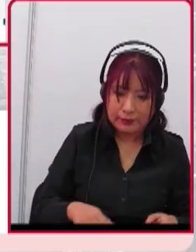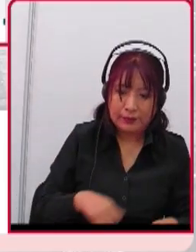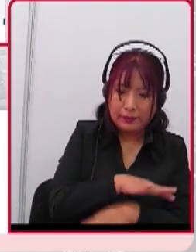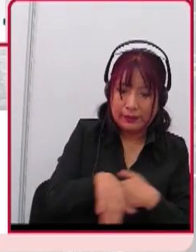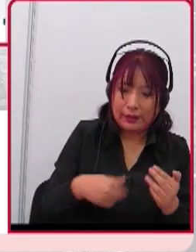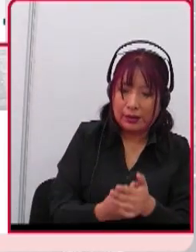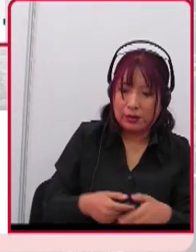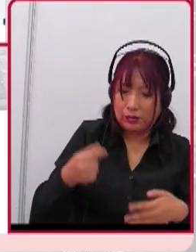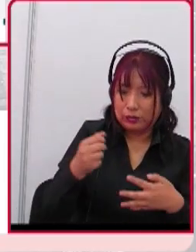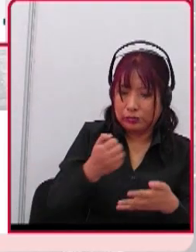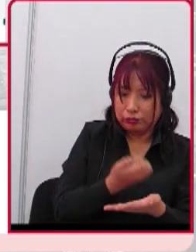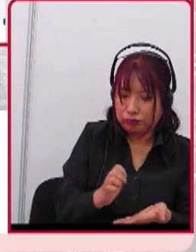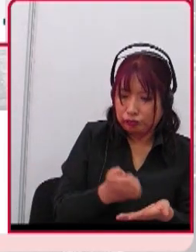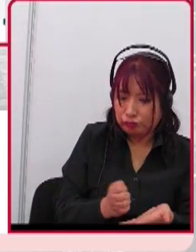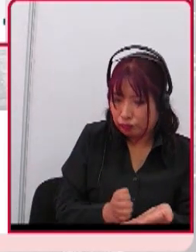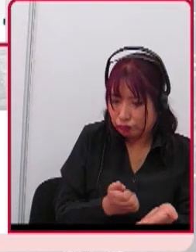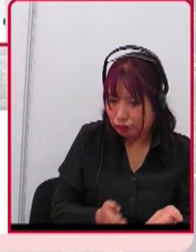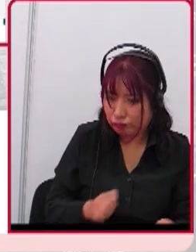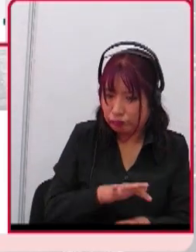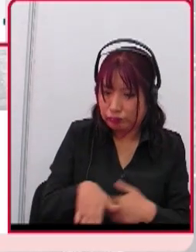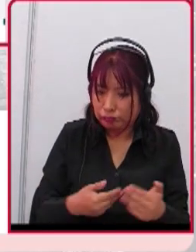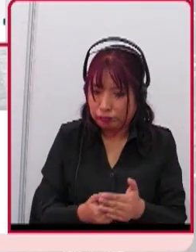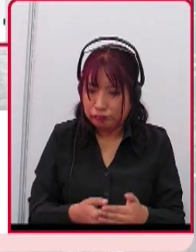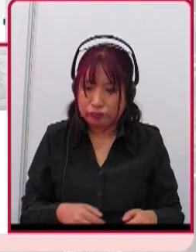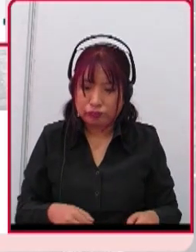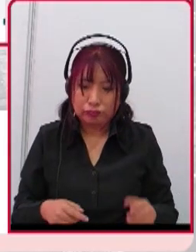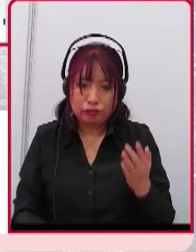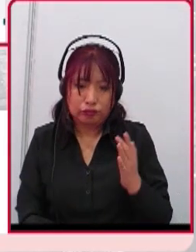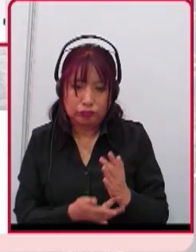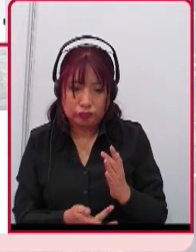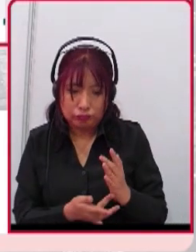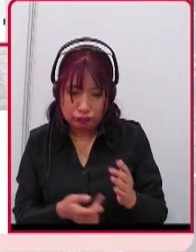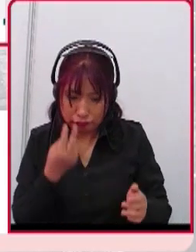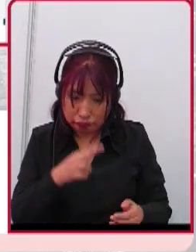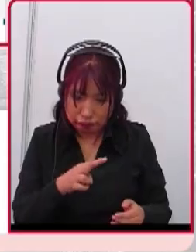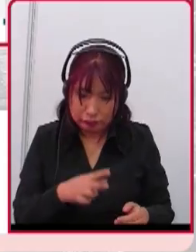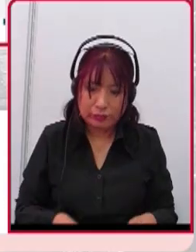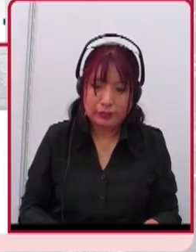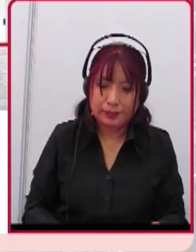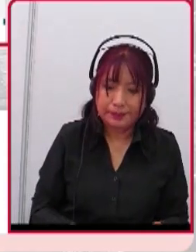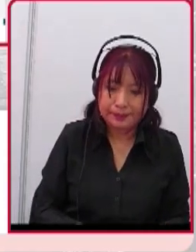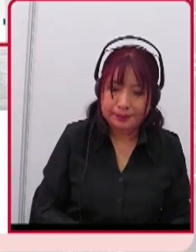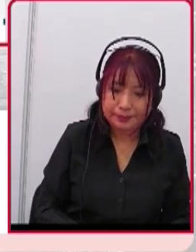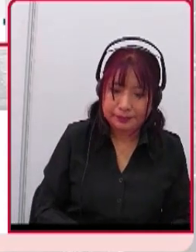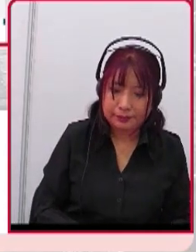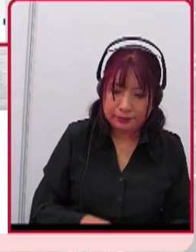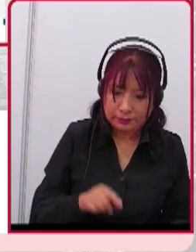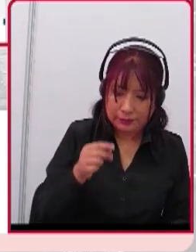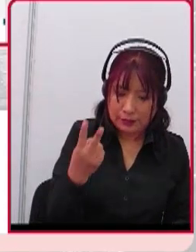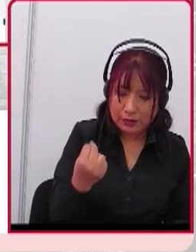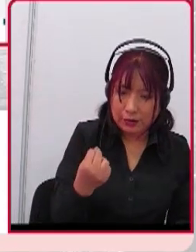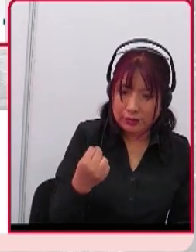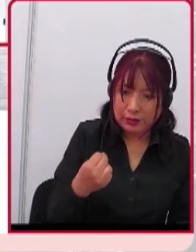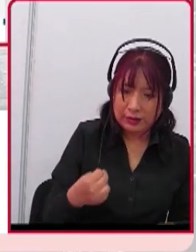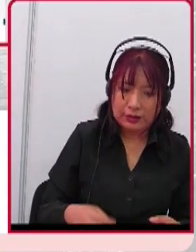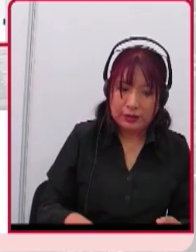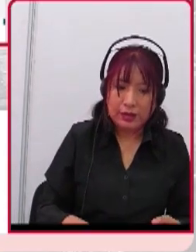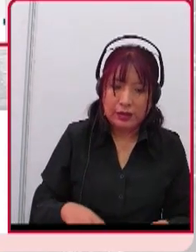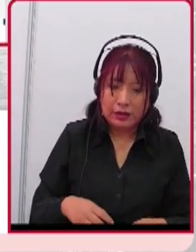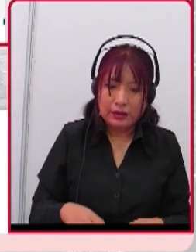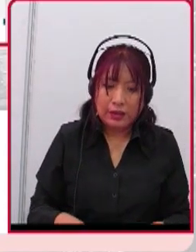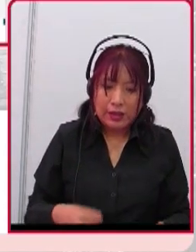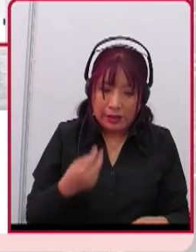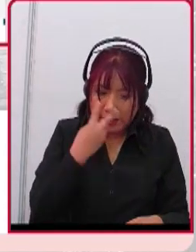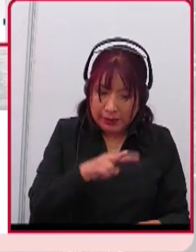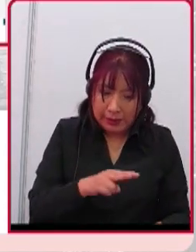ello, nosotros vamos a analizar distintos apartados con unos componentes de 17. Vamos a ver tanto desde las rótulas